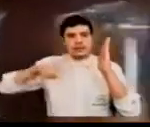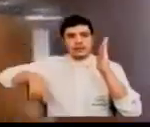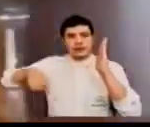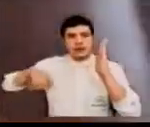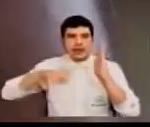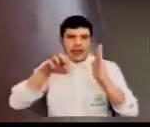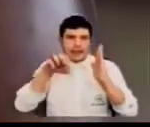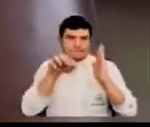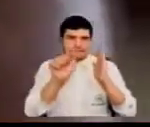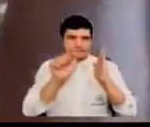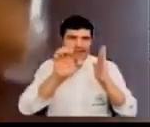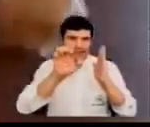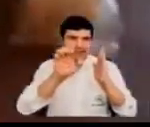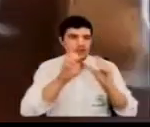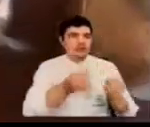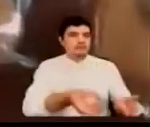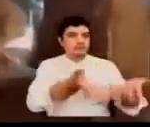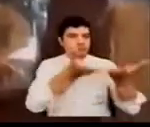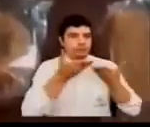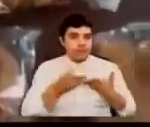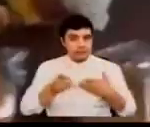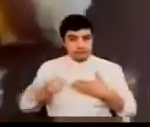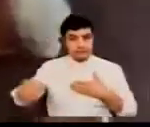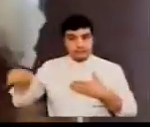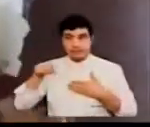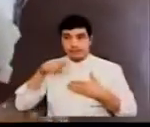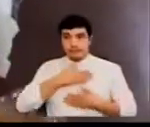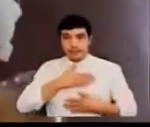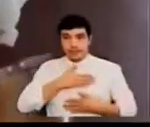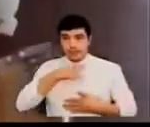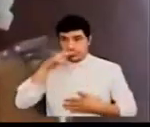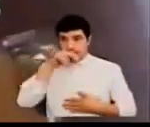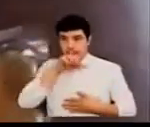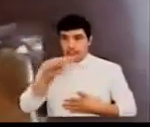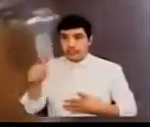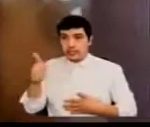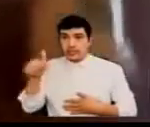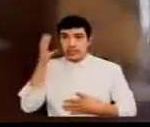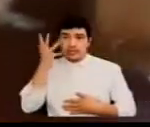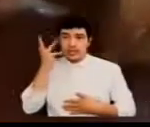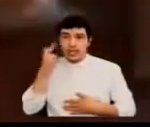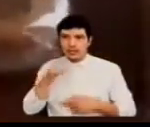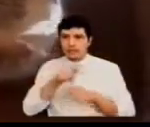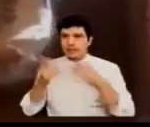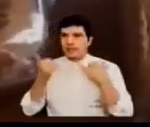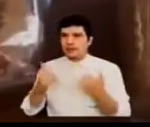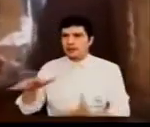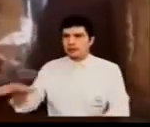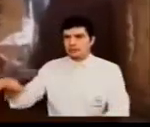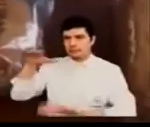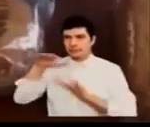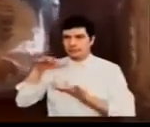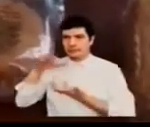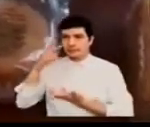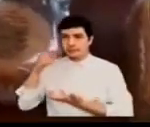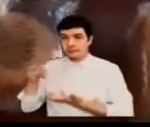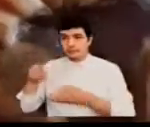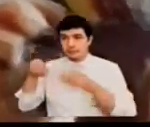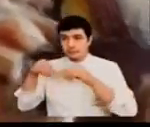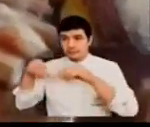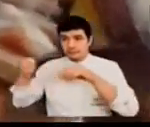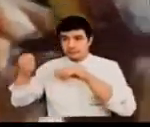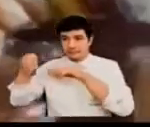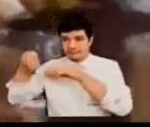harinas, dulces y leches como tal que nos dan para las niñas.